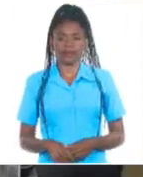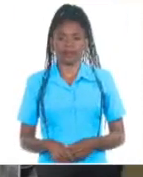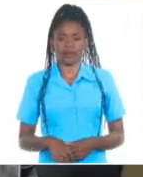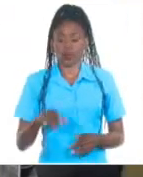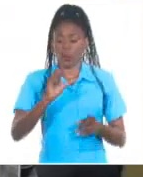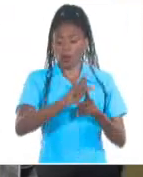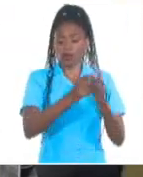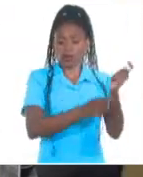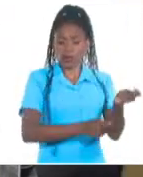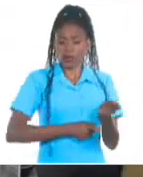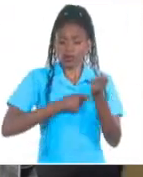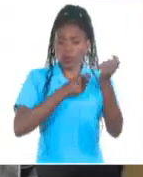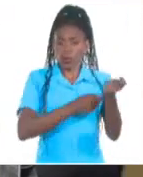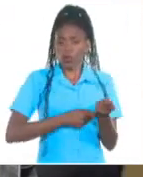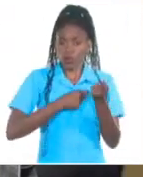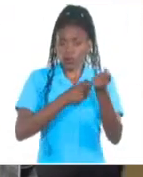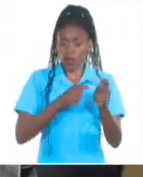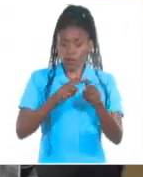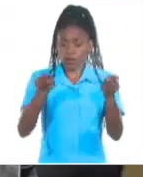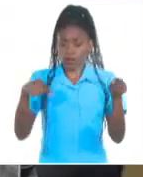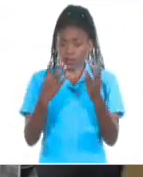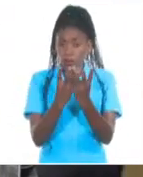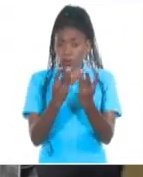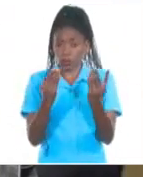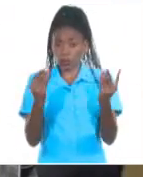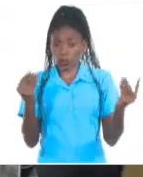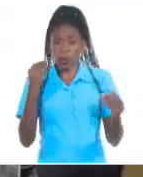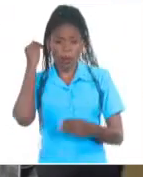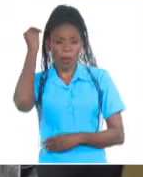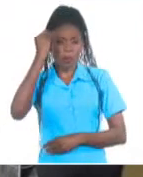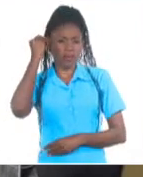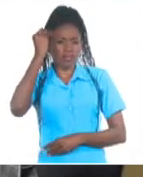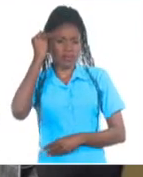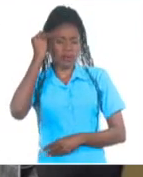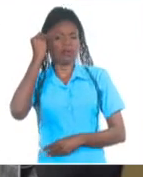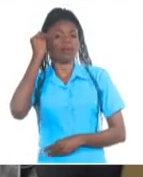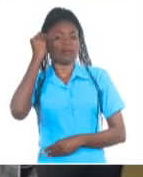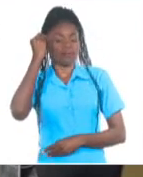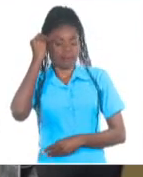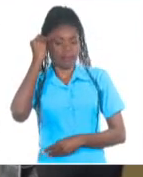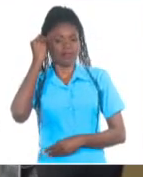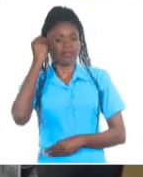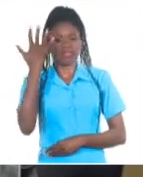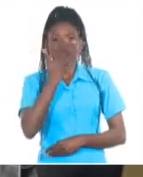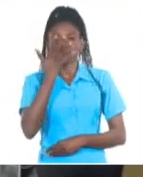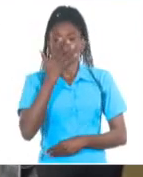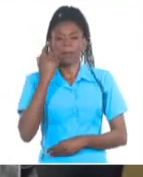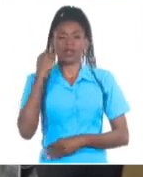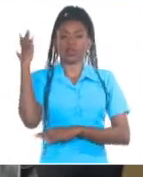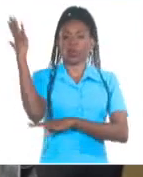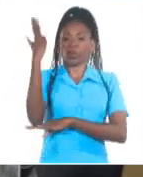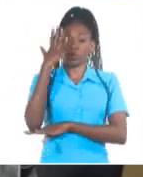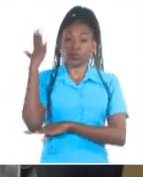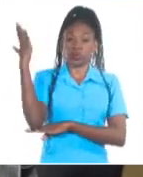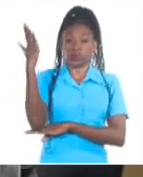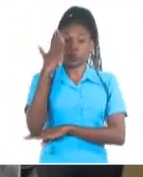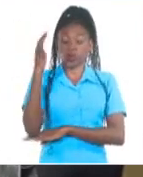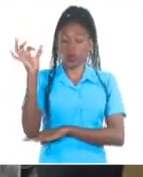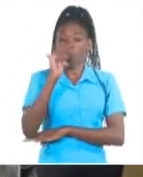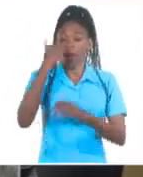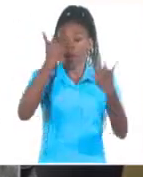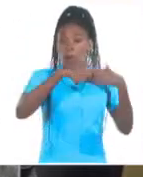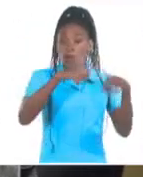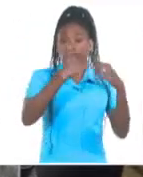agricultura extraterritorial, considerando el clima y también para producción